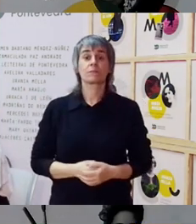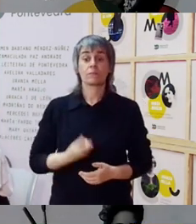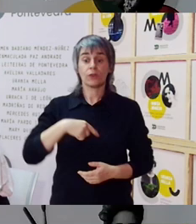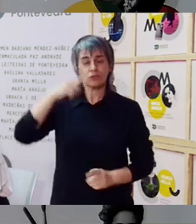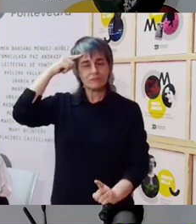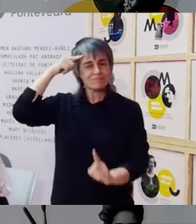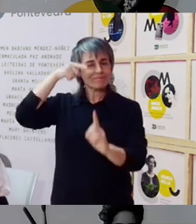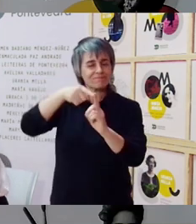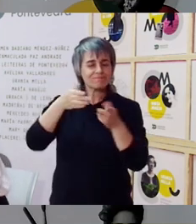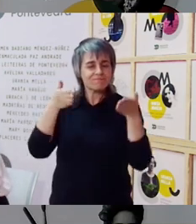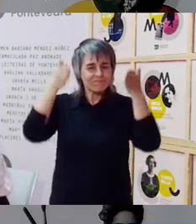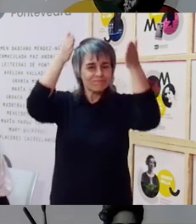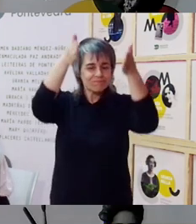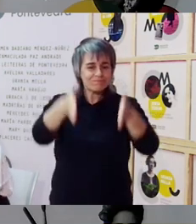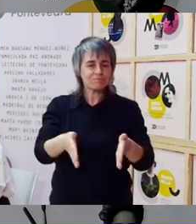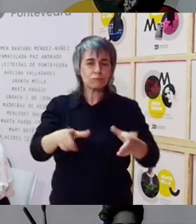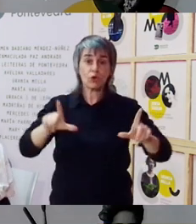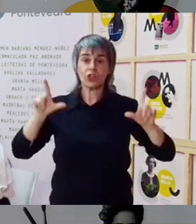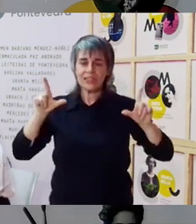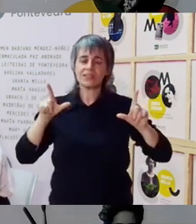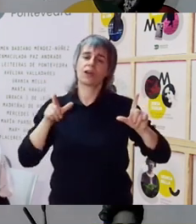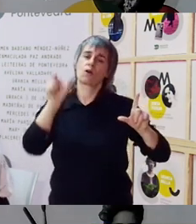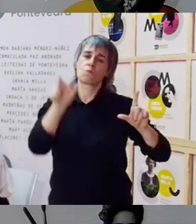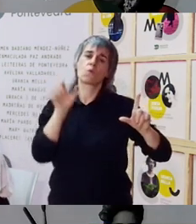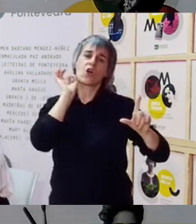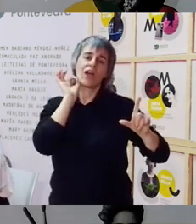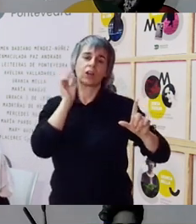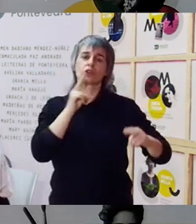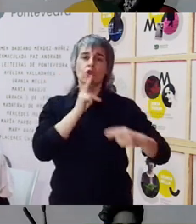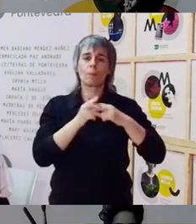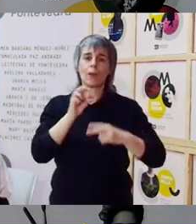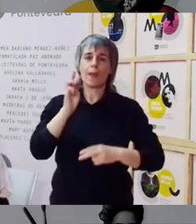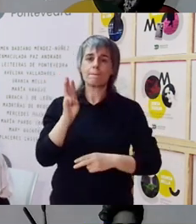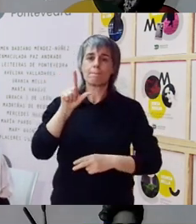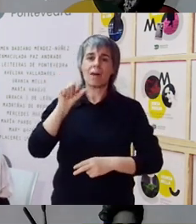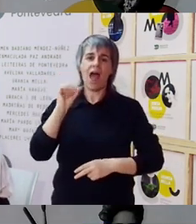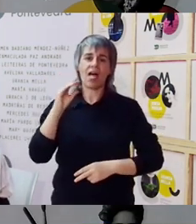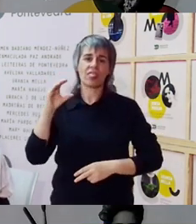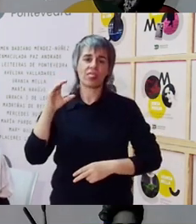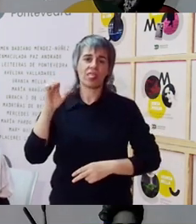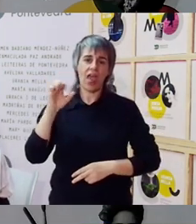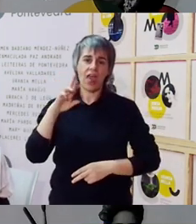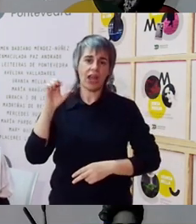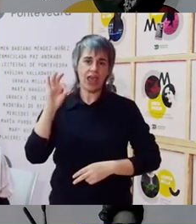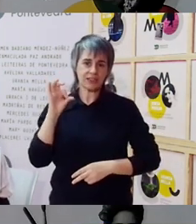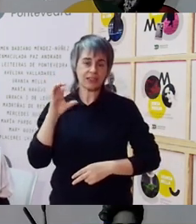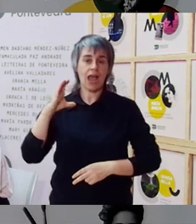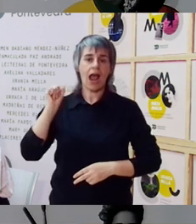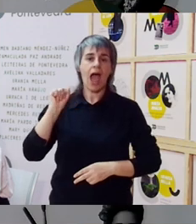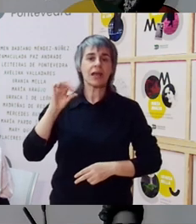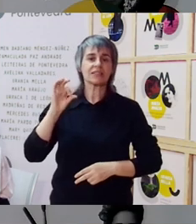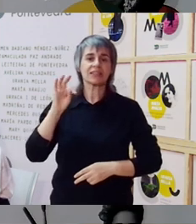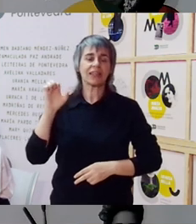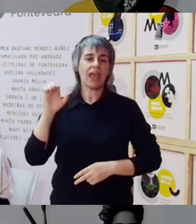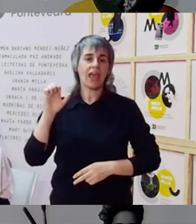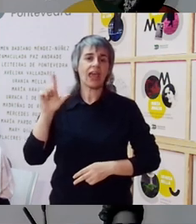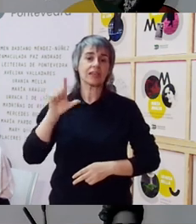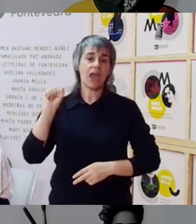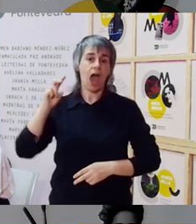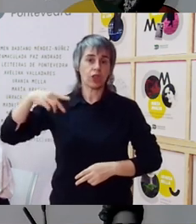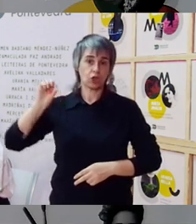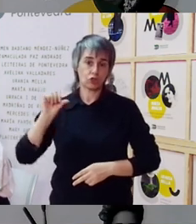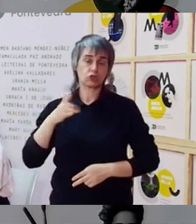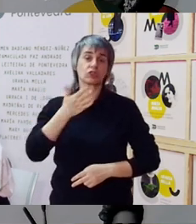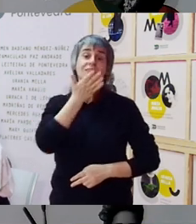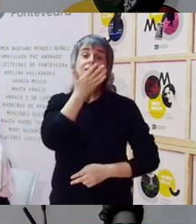a unha supermuller, que é Placeres Castellanos, e facémolo aquí, no lugar que a viu nacer, en Ponte